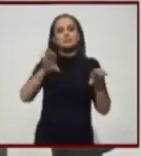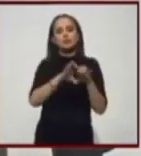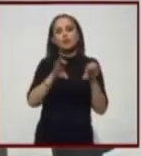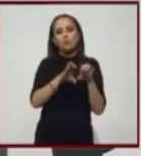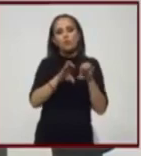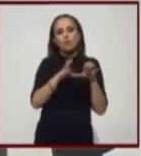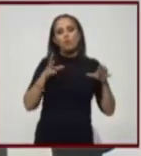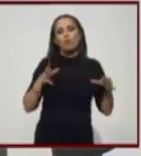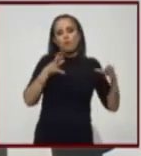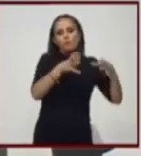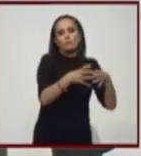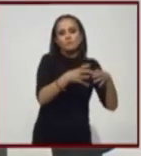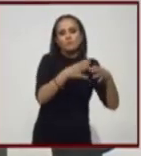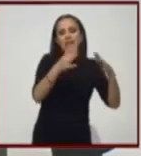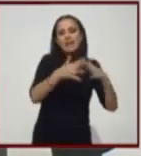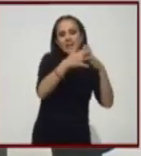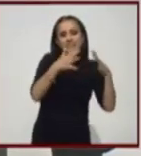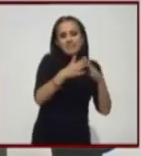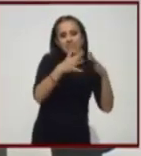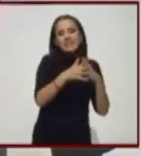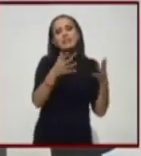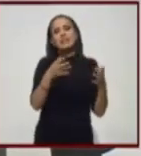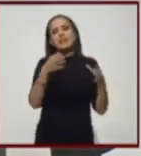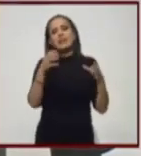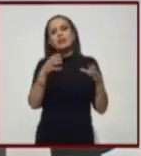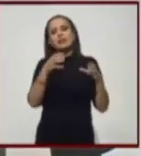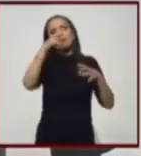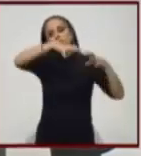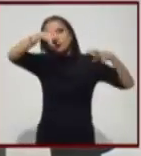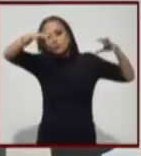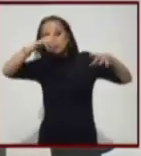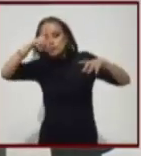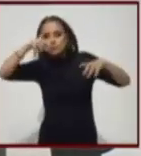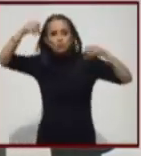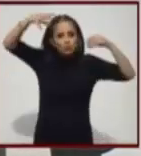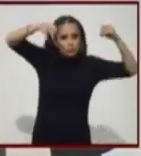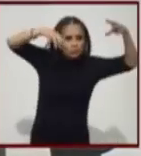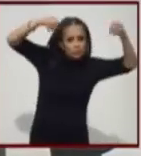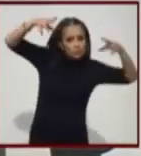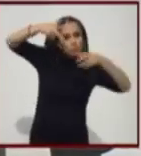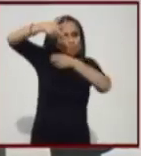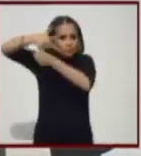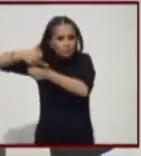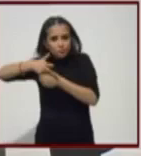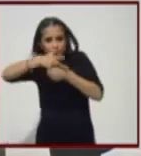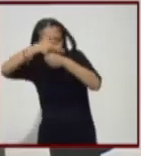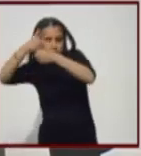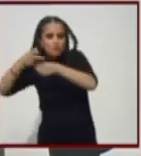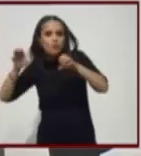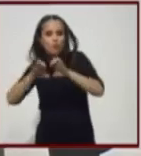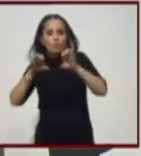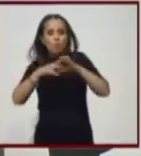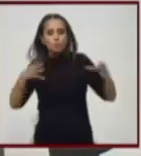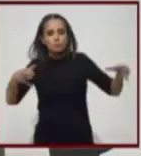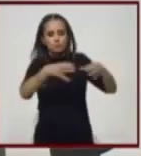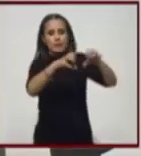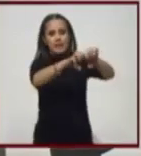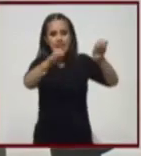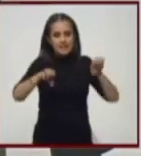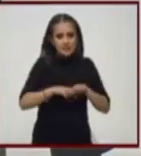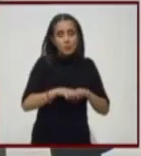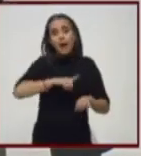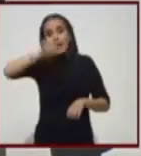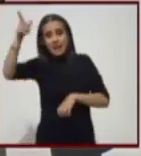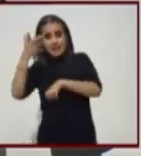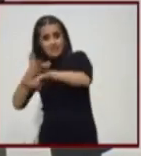mente no para cargar luces para cargar cables estás como mucho más integrado dentro de un equipo y allá